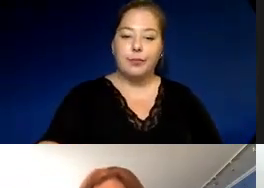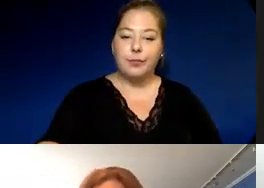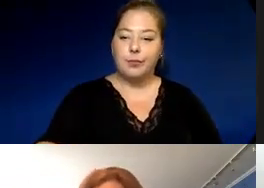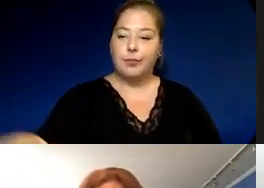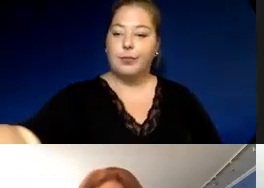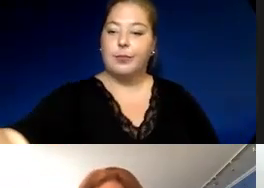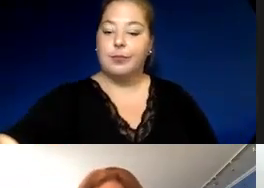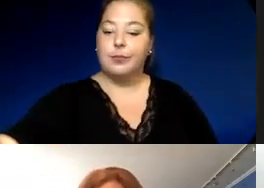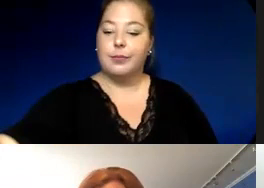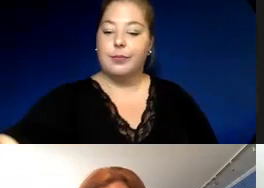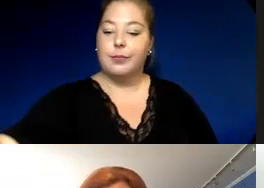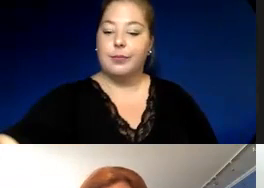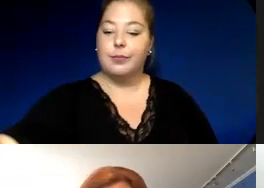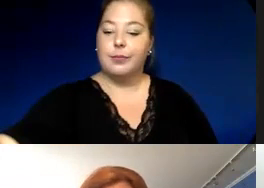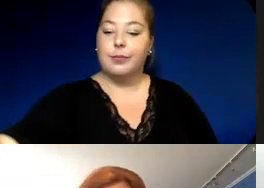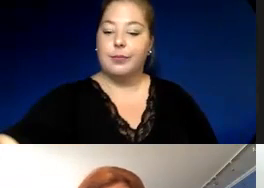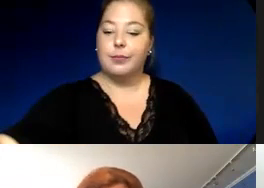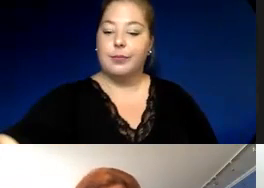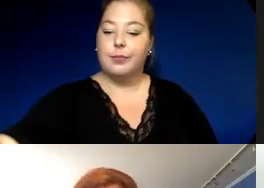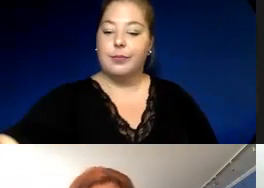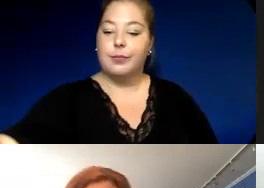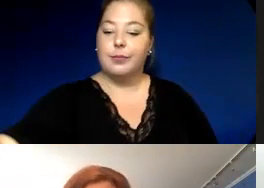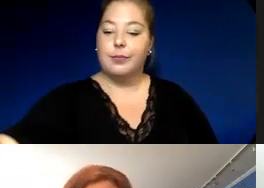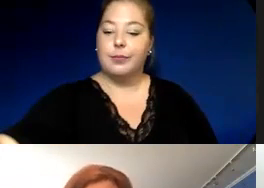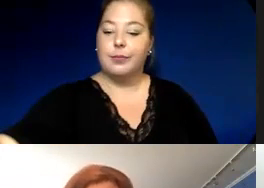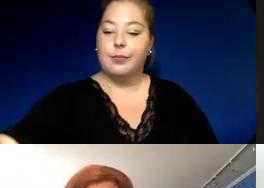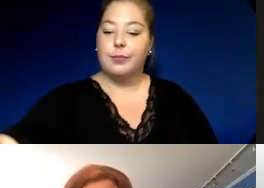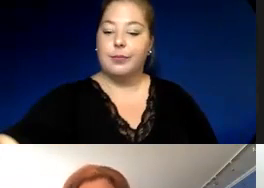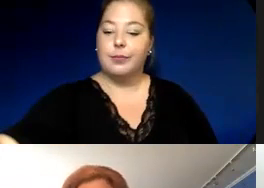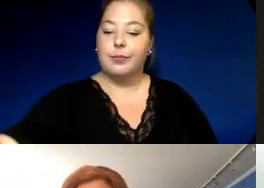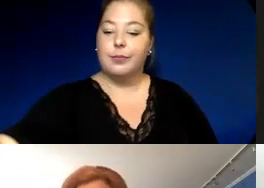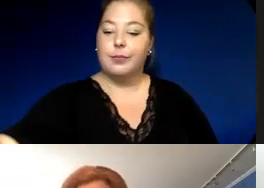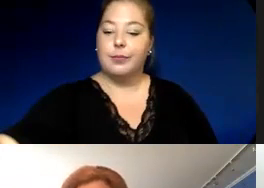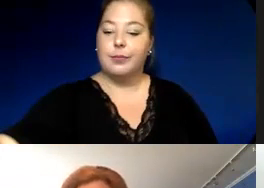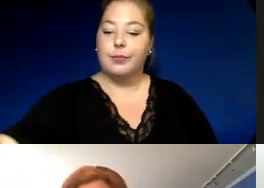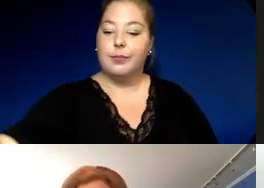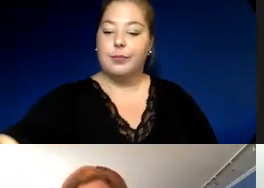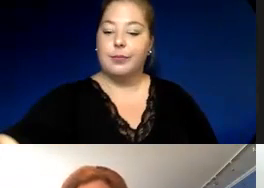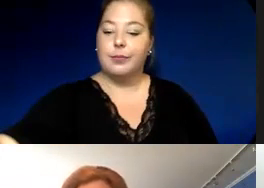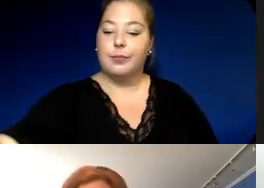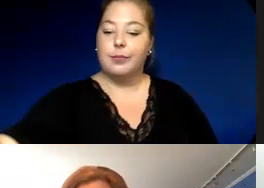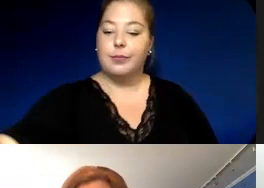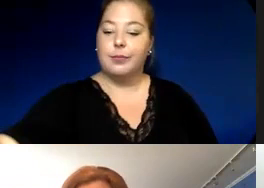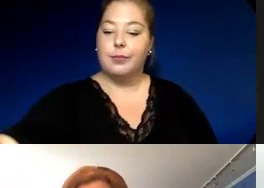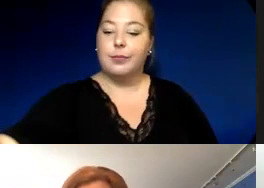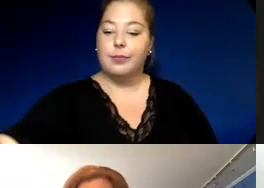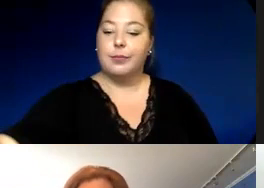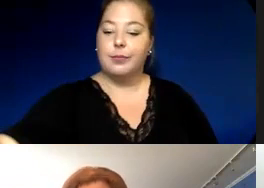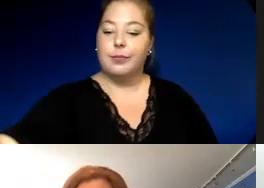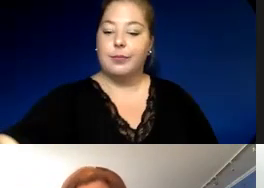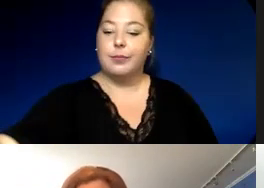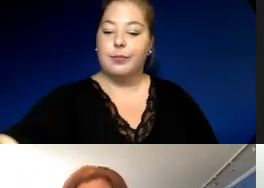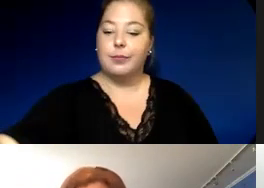mesa de supervisores del condado, a CAL FIRE, a todos el departamento